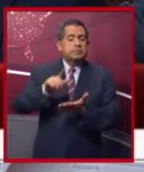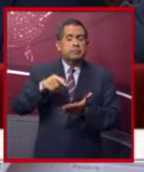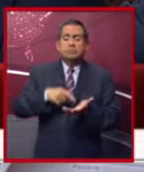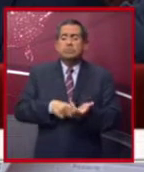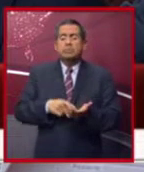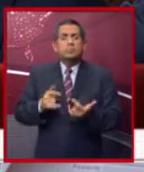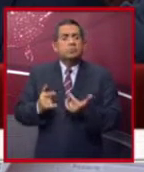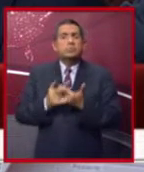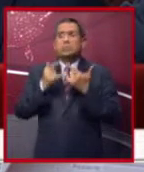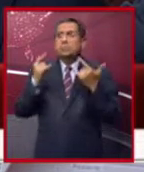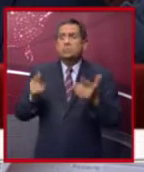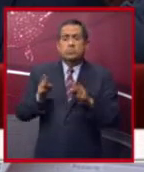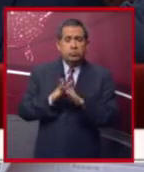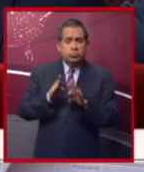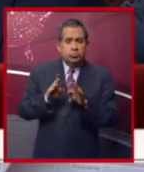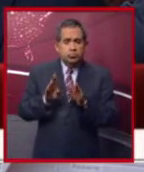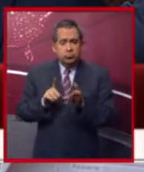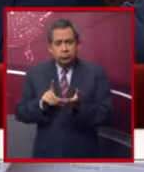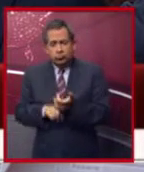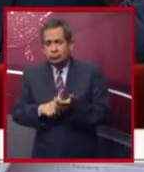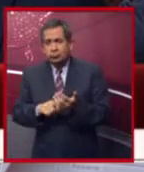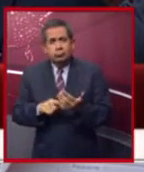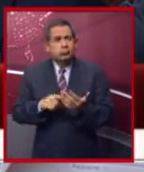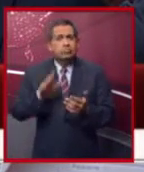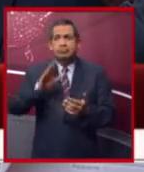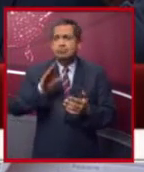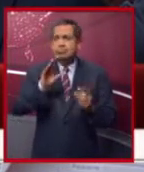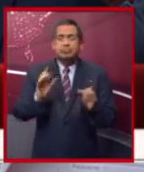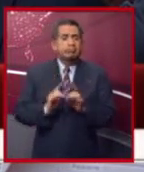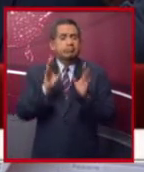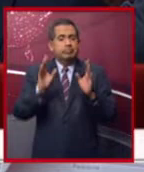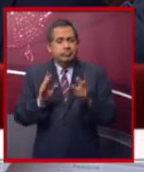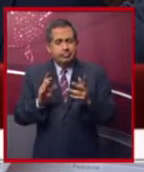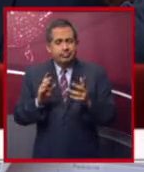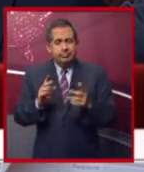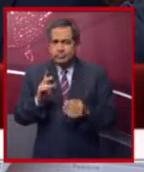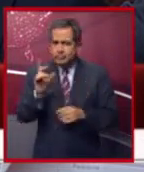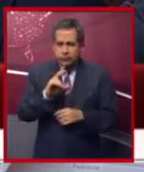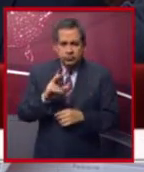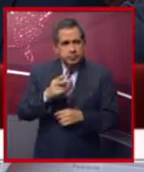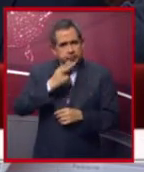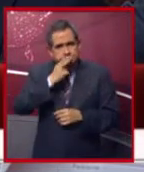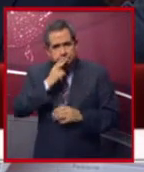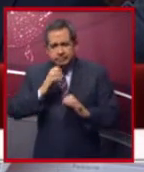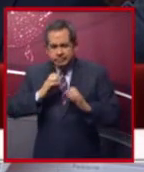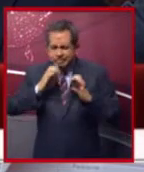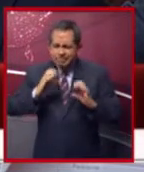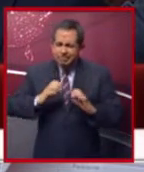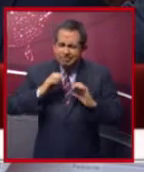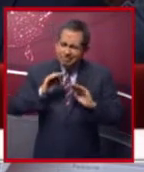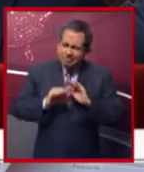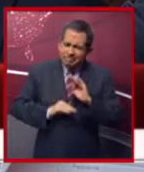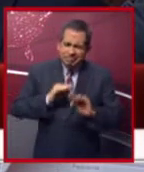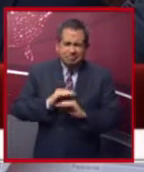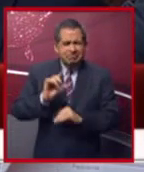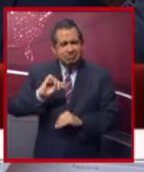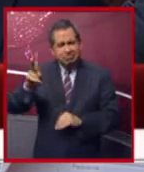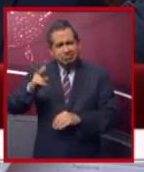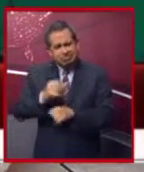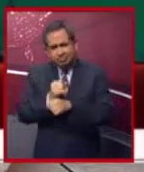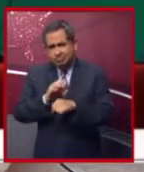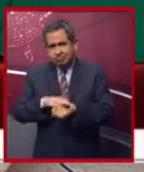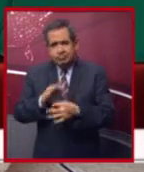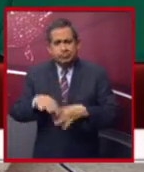monumentos históricos o monumentos artísticos como si salieran como las plantas y no es así, requieren todo un trabajo profundo de